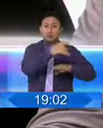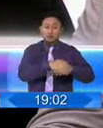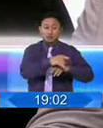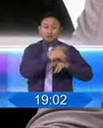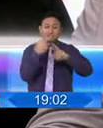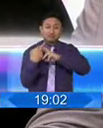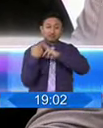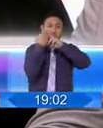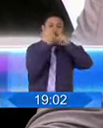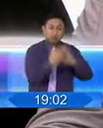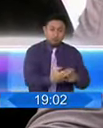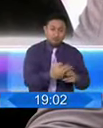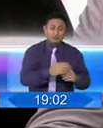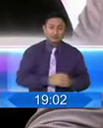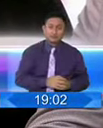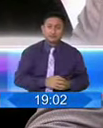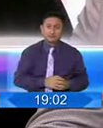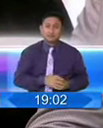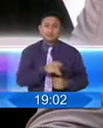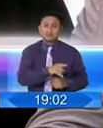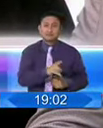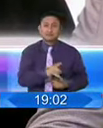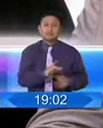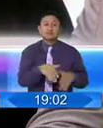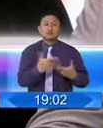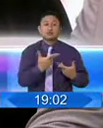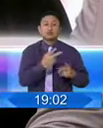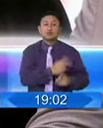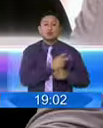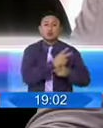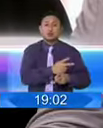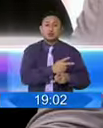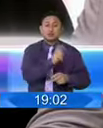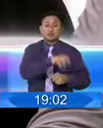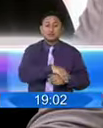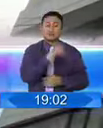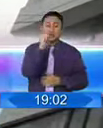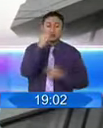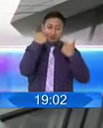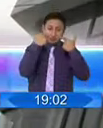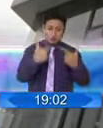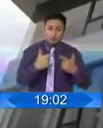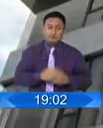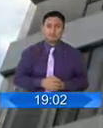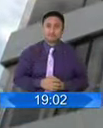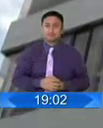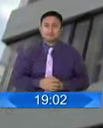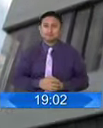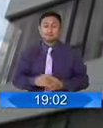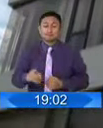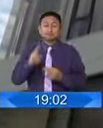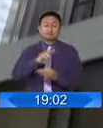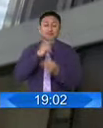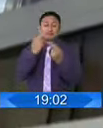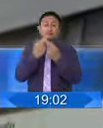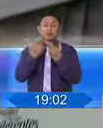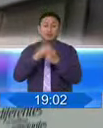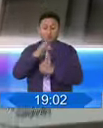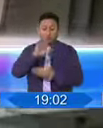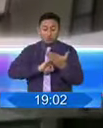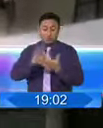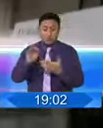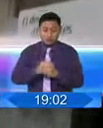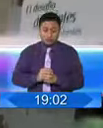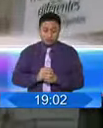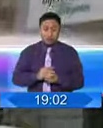que otorgue de manera inmediata las medidas de protección y restitución de derechos. De aprobarse la reforma, la Defensoría del Pueblo